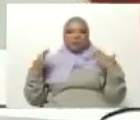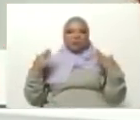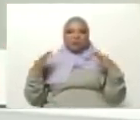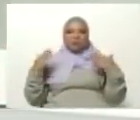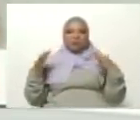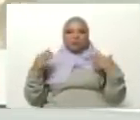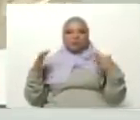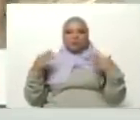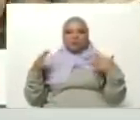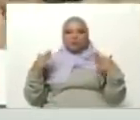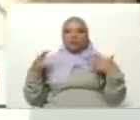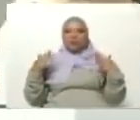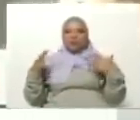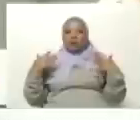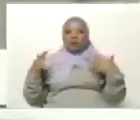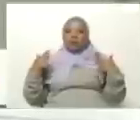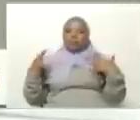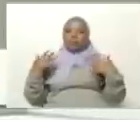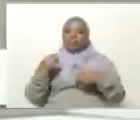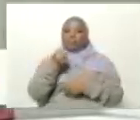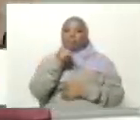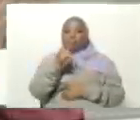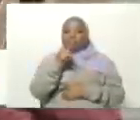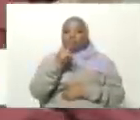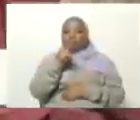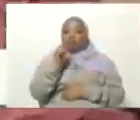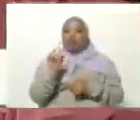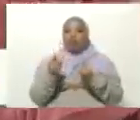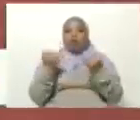derecha nunca ha querido firmar. Ahora,